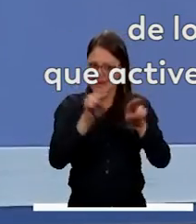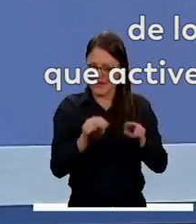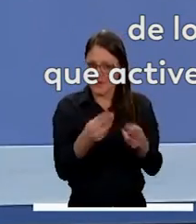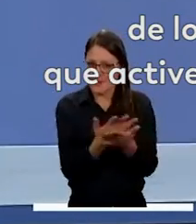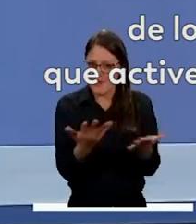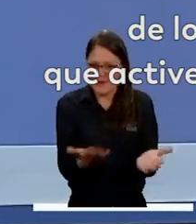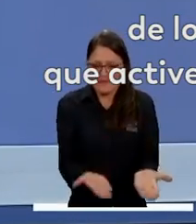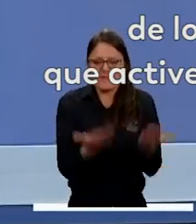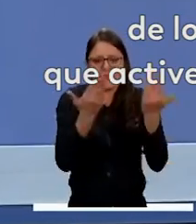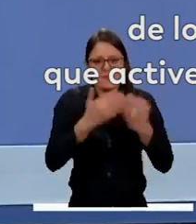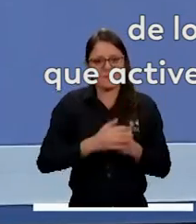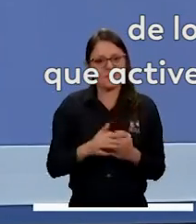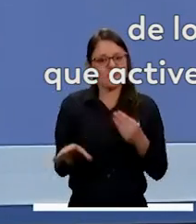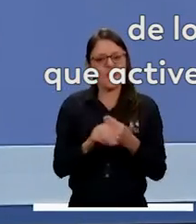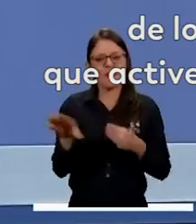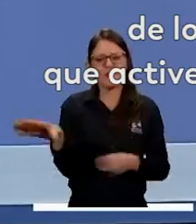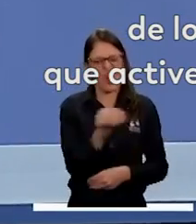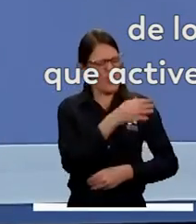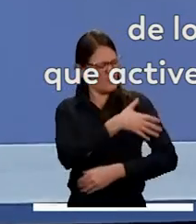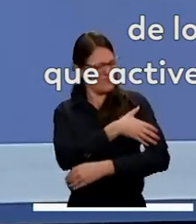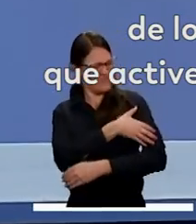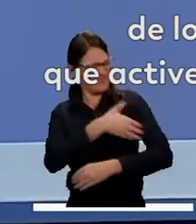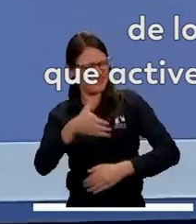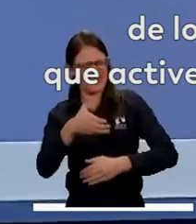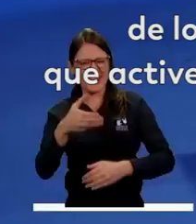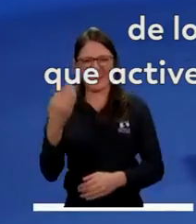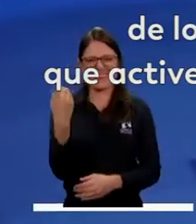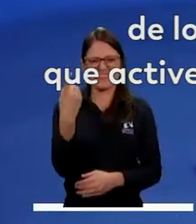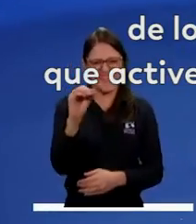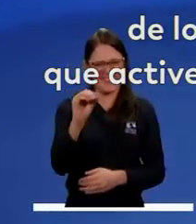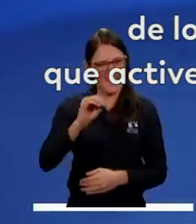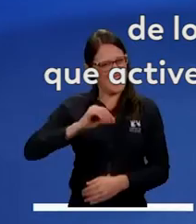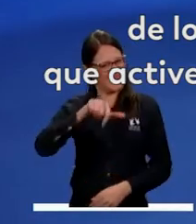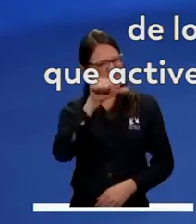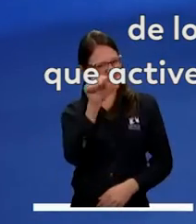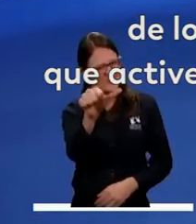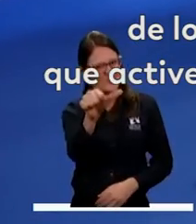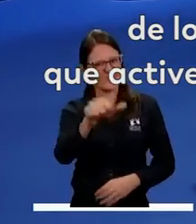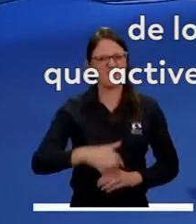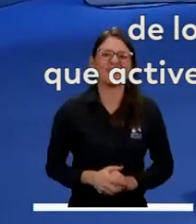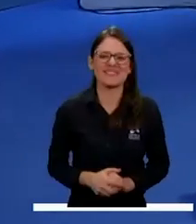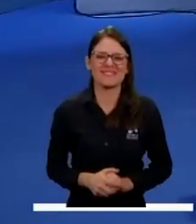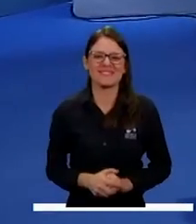activemos juntos y con buena onda los superpoderes digitales. ¡Sí!